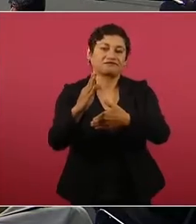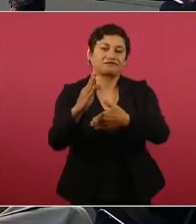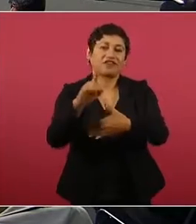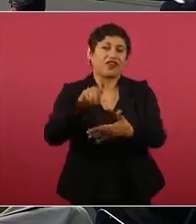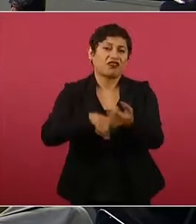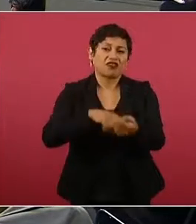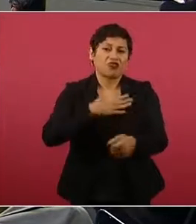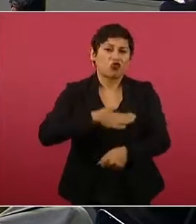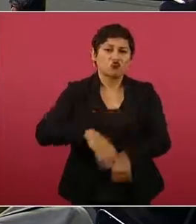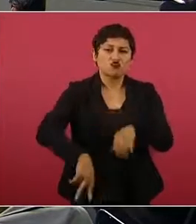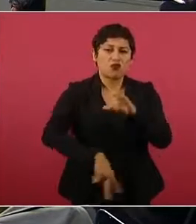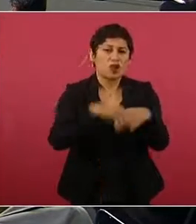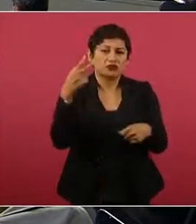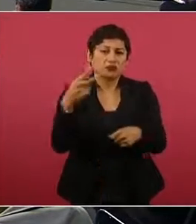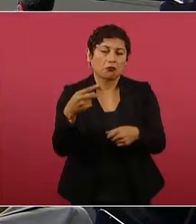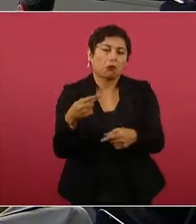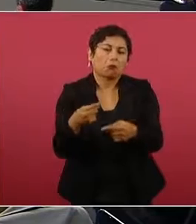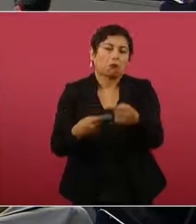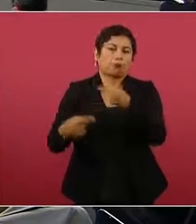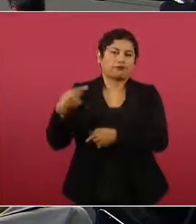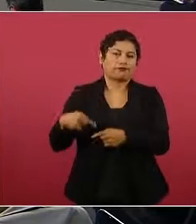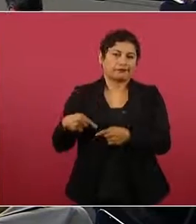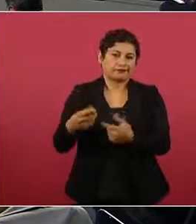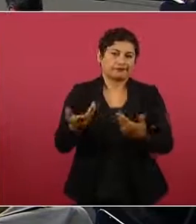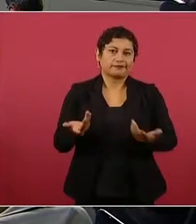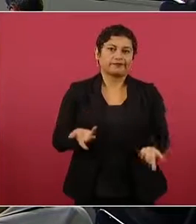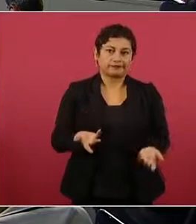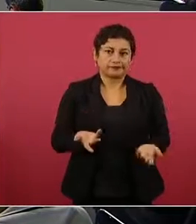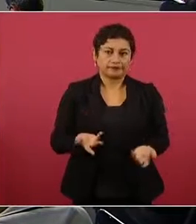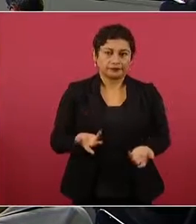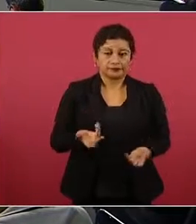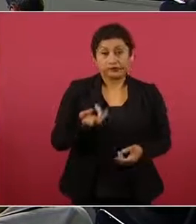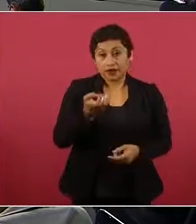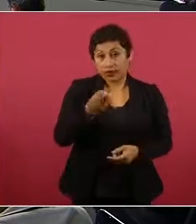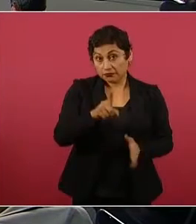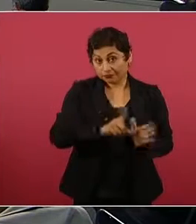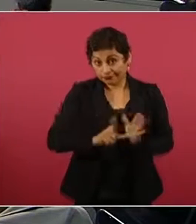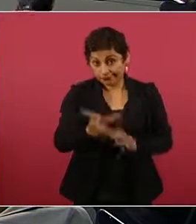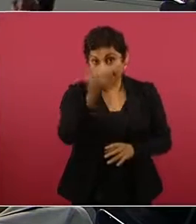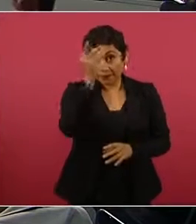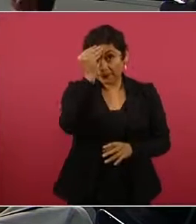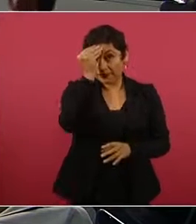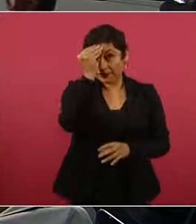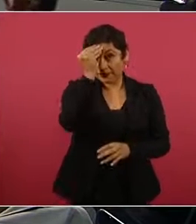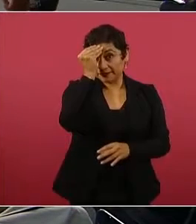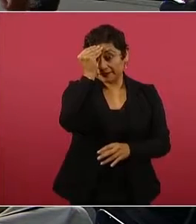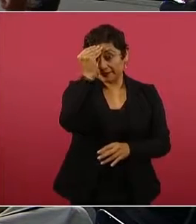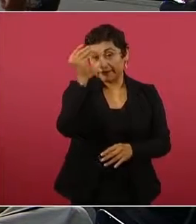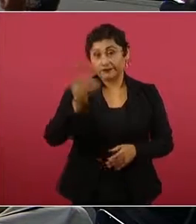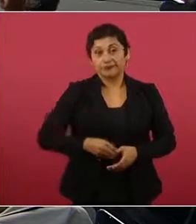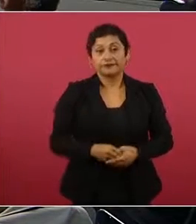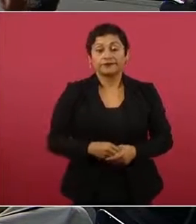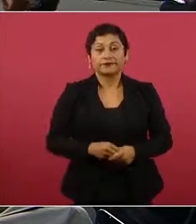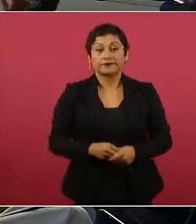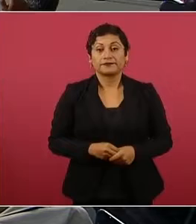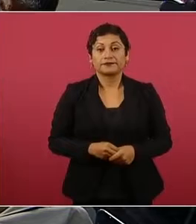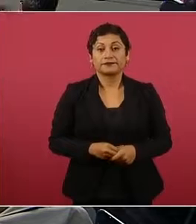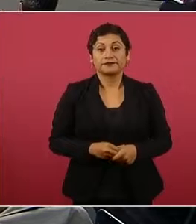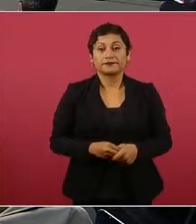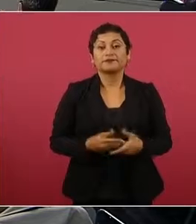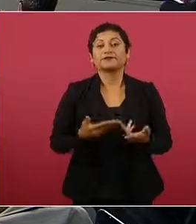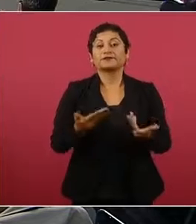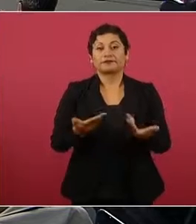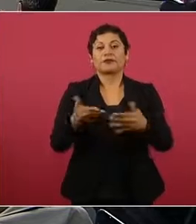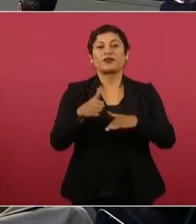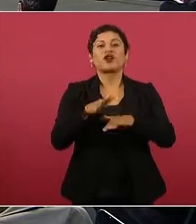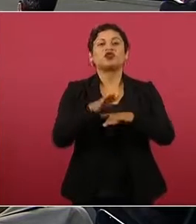es una lección Sí, esto es con relación